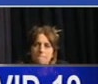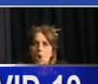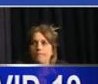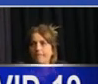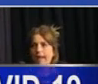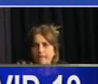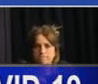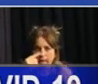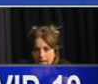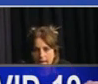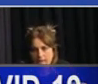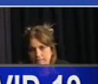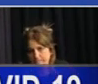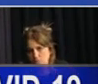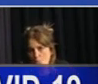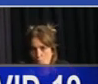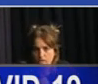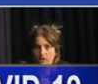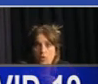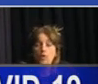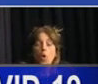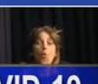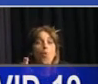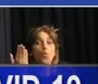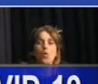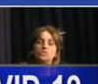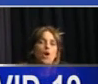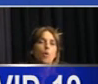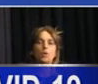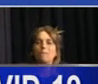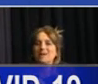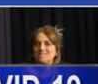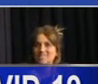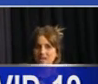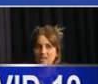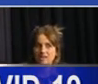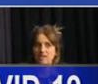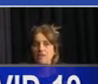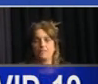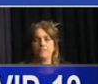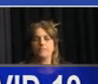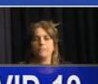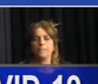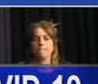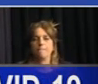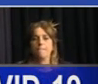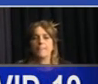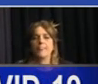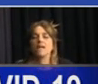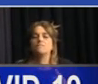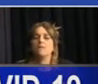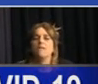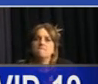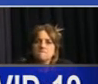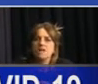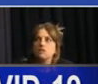y el otro es aquellos uruguayos que tengan un pasaje adquirido al día de la fecha se van a hacer todos los esfuerzos